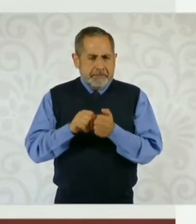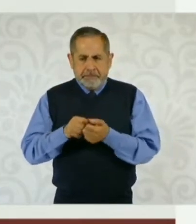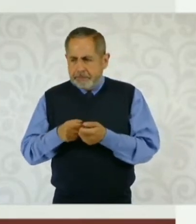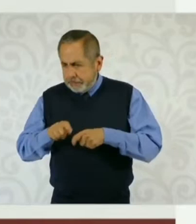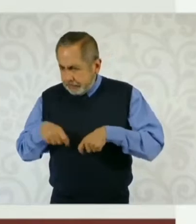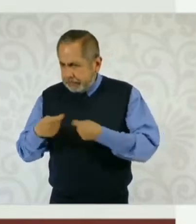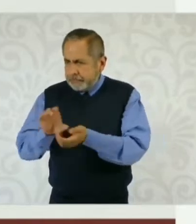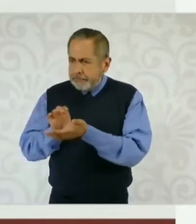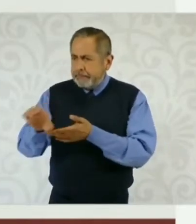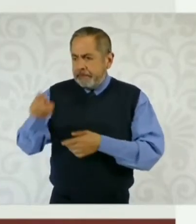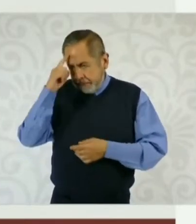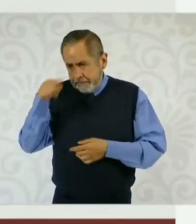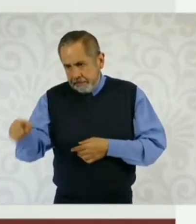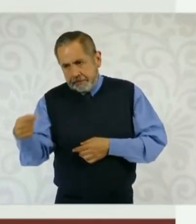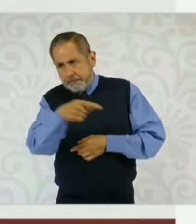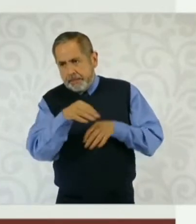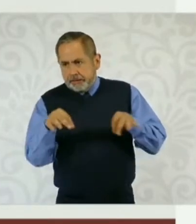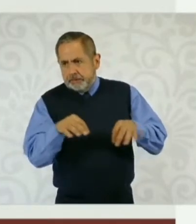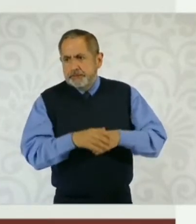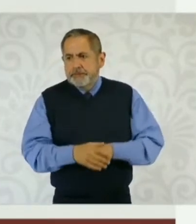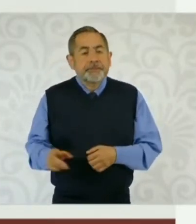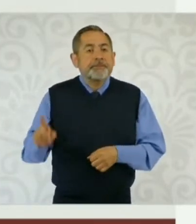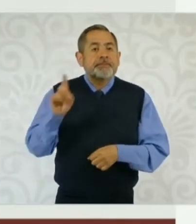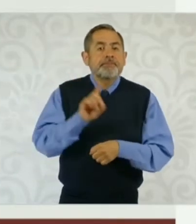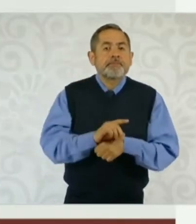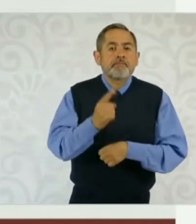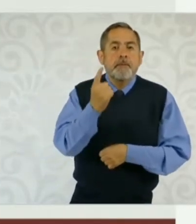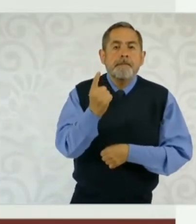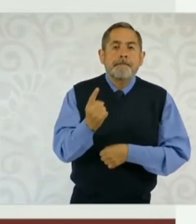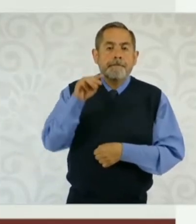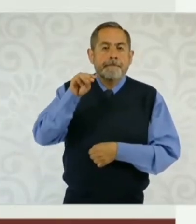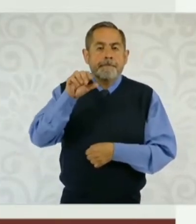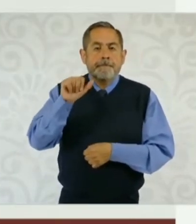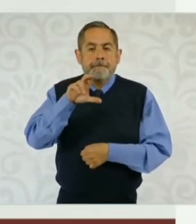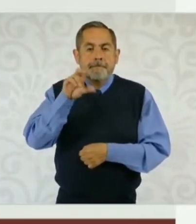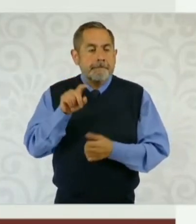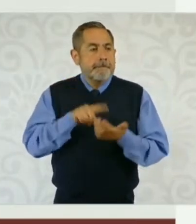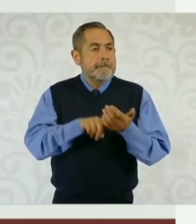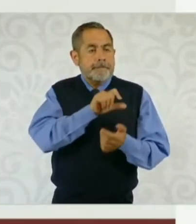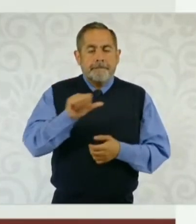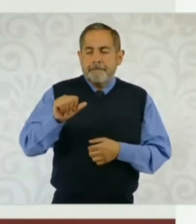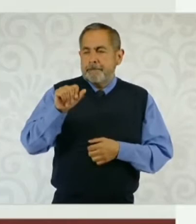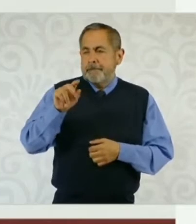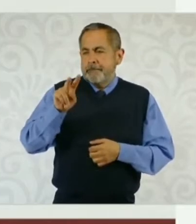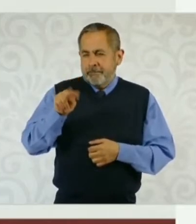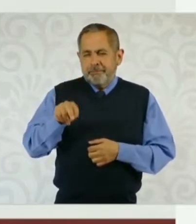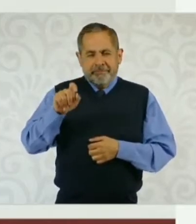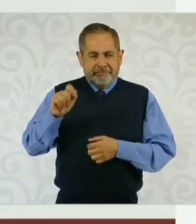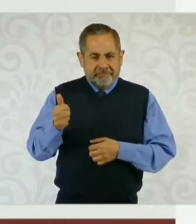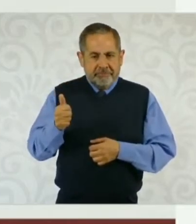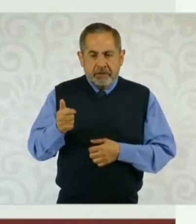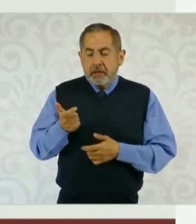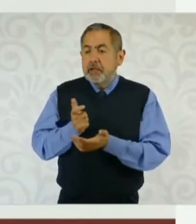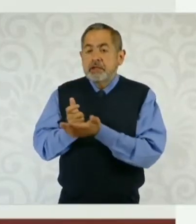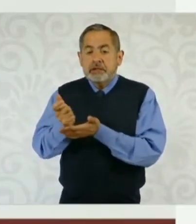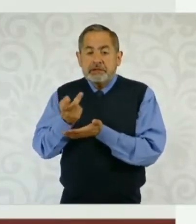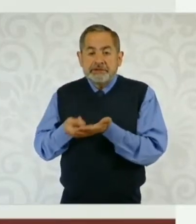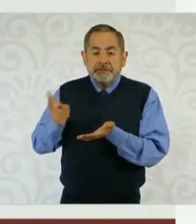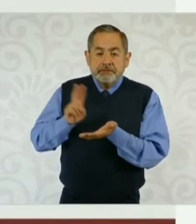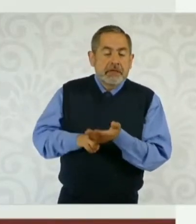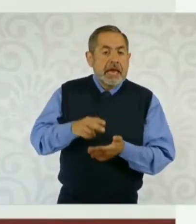estos primeros hospitales, el 1 de marzo al 26 de febrero del 2026, se dará una compensación adicional